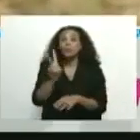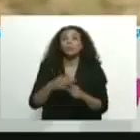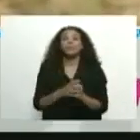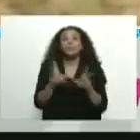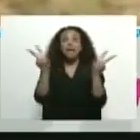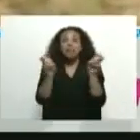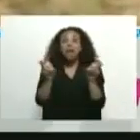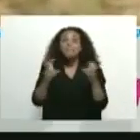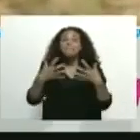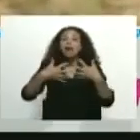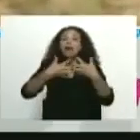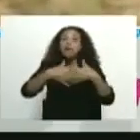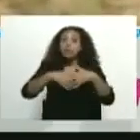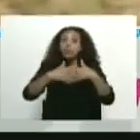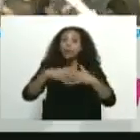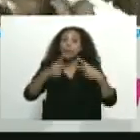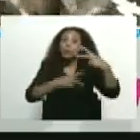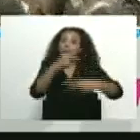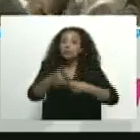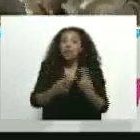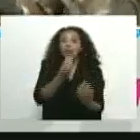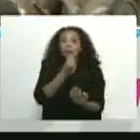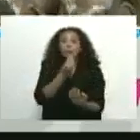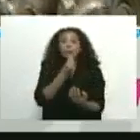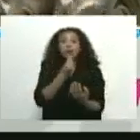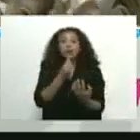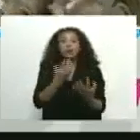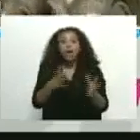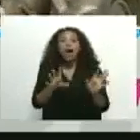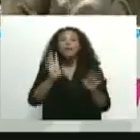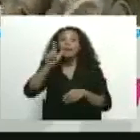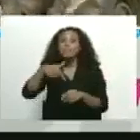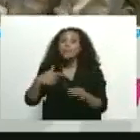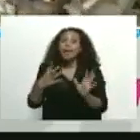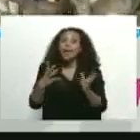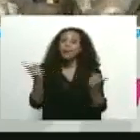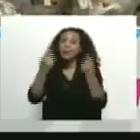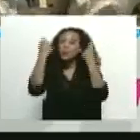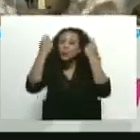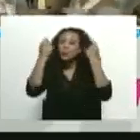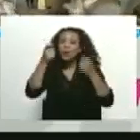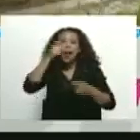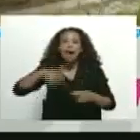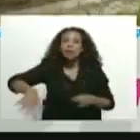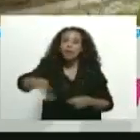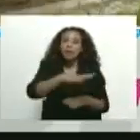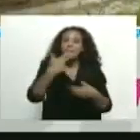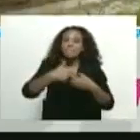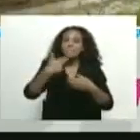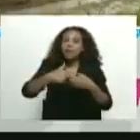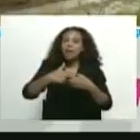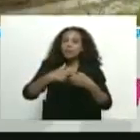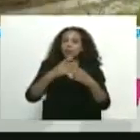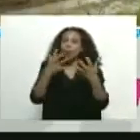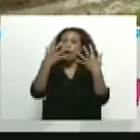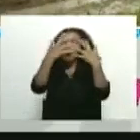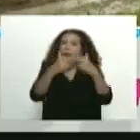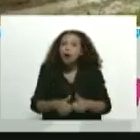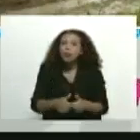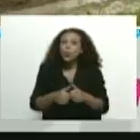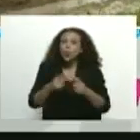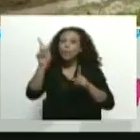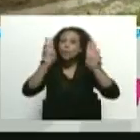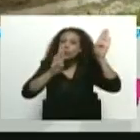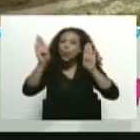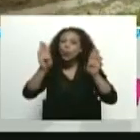tema industrial en el procesamiento y bueno, y con la tendencia al turismo. De tal manera que ese concepto petroagroindustrial permite, como el